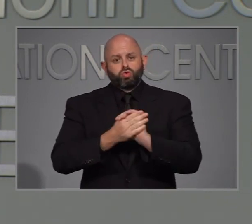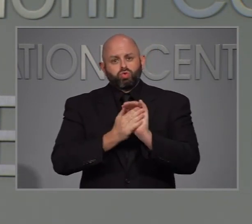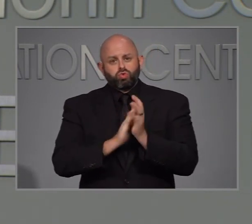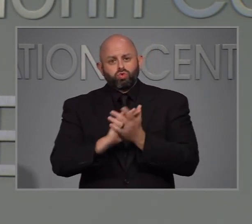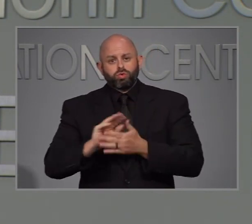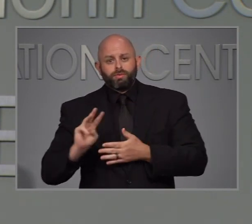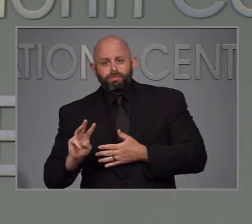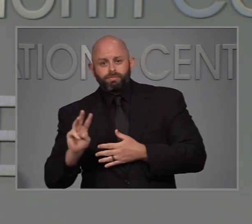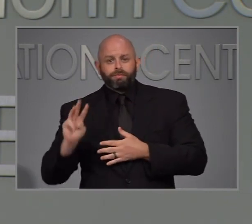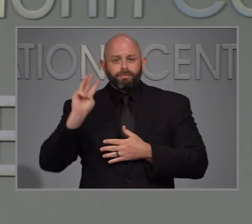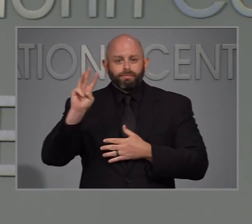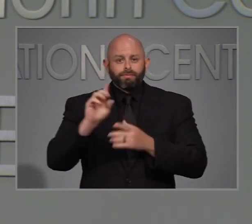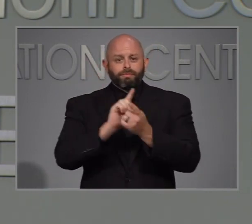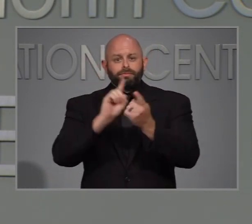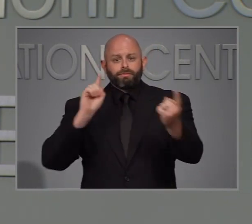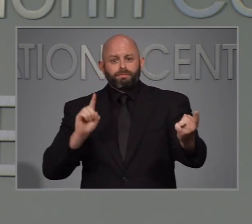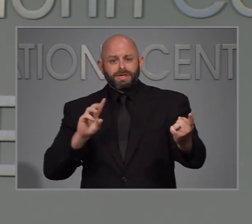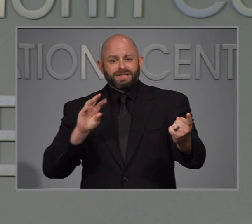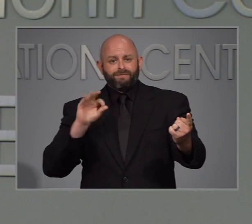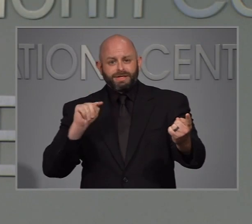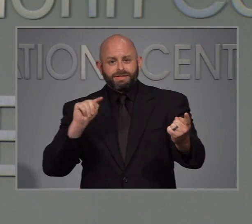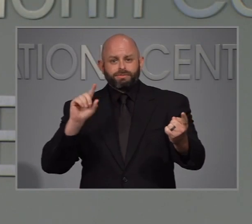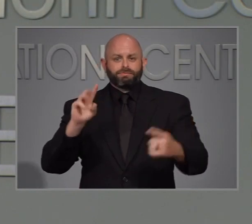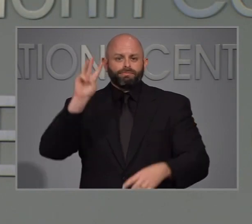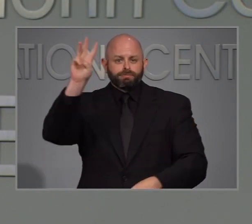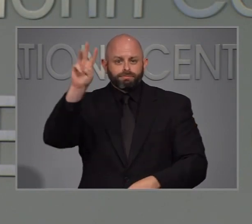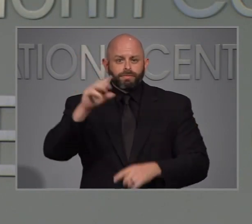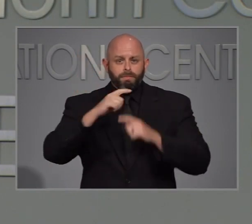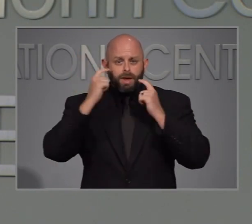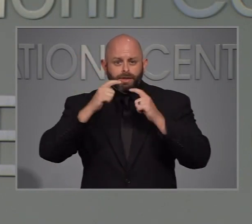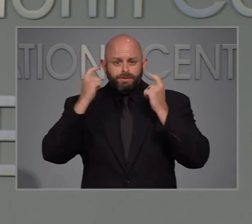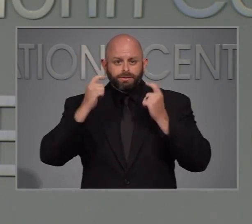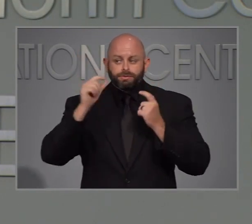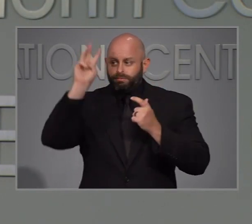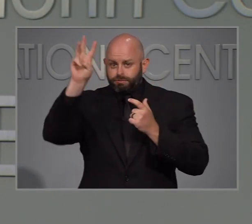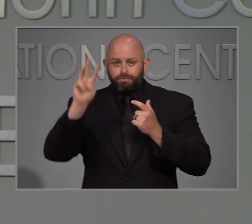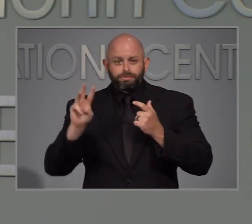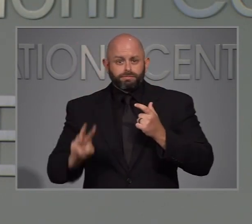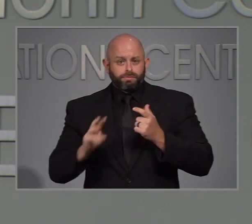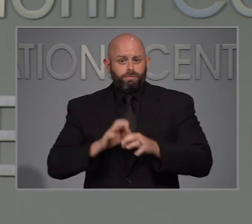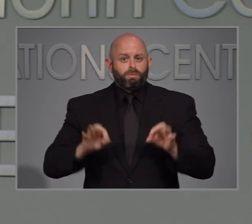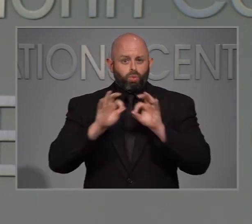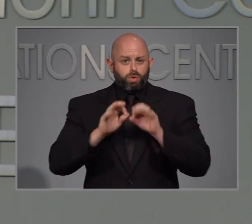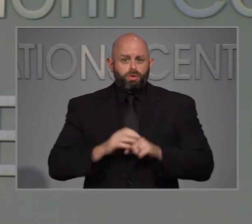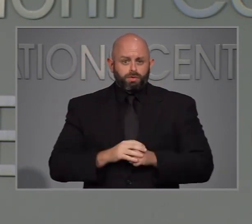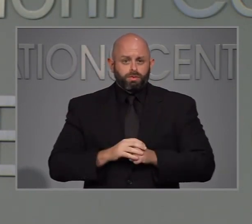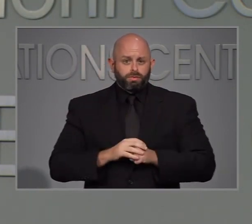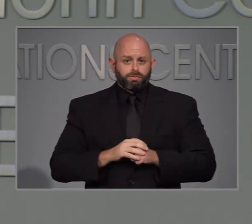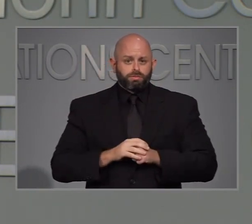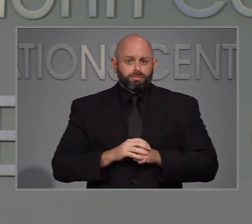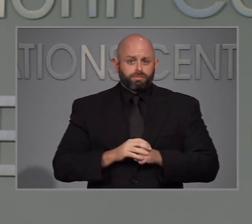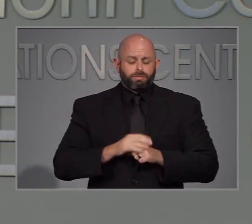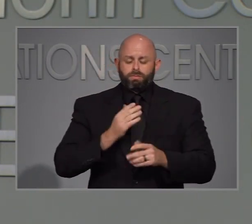manos, tener esa distancia social de 6 pies y llevar cubrebocas.